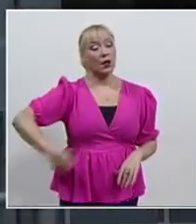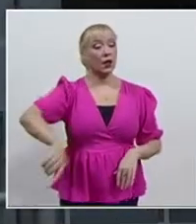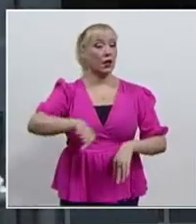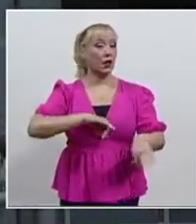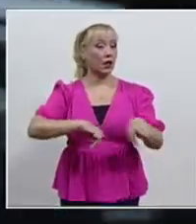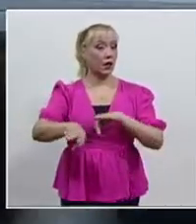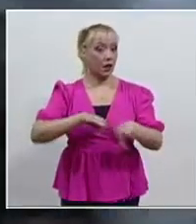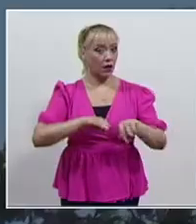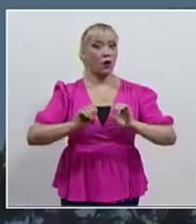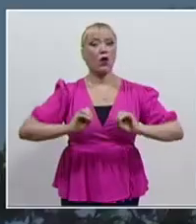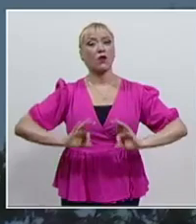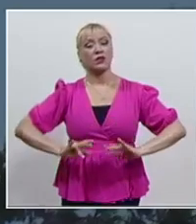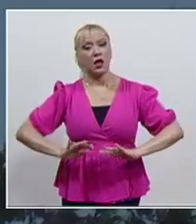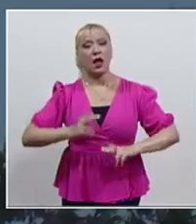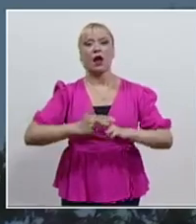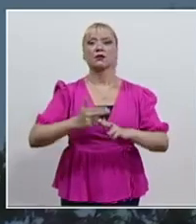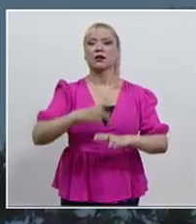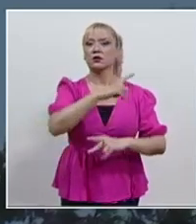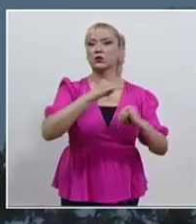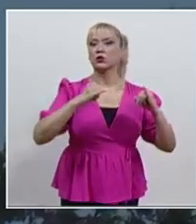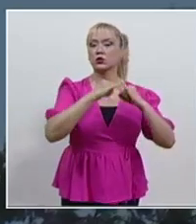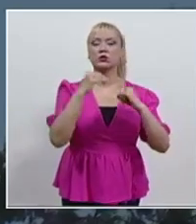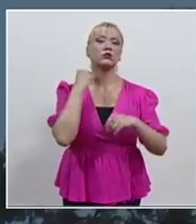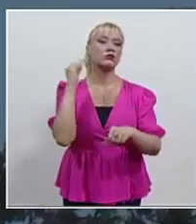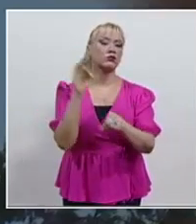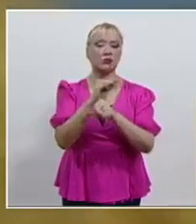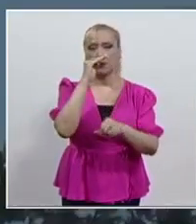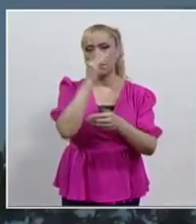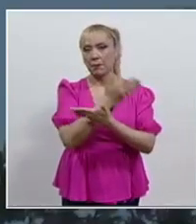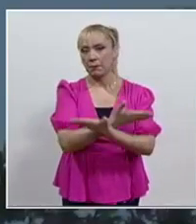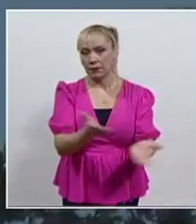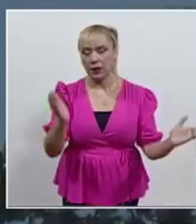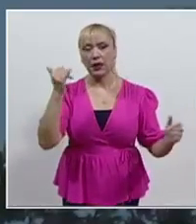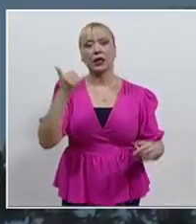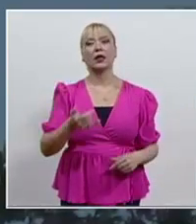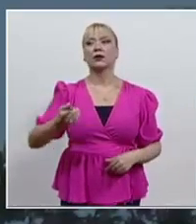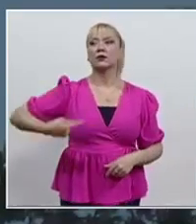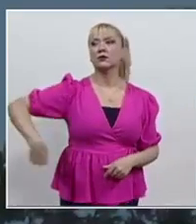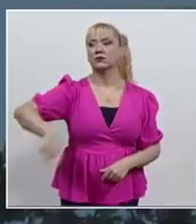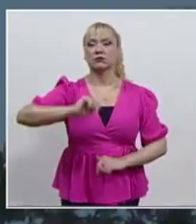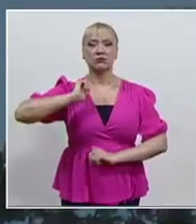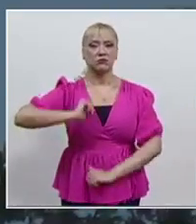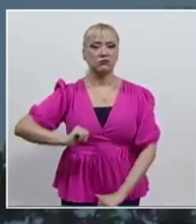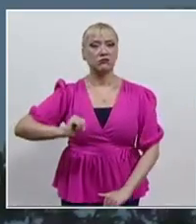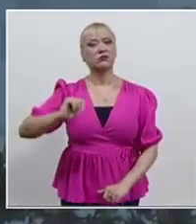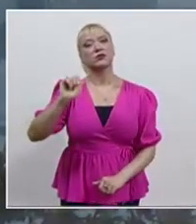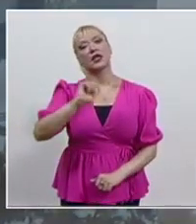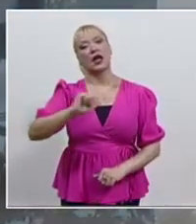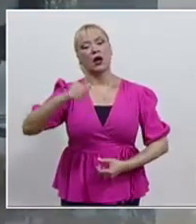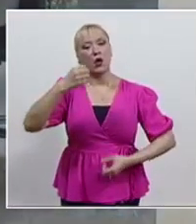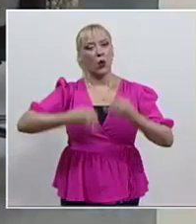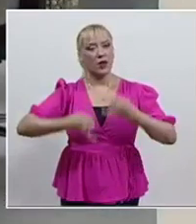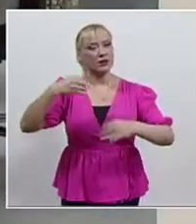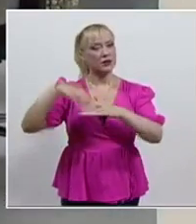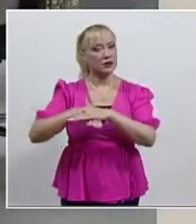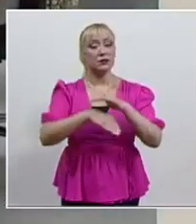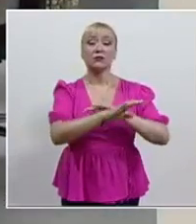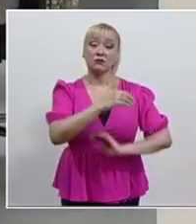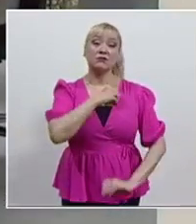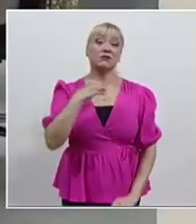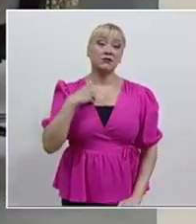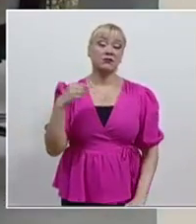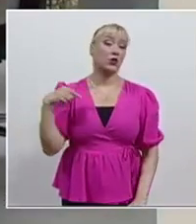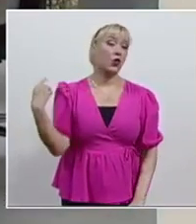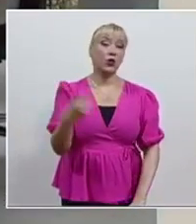incluyendo el de la Defensoría Pública Federal y las personas servidoras públicas con cargos jurisdiccionales, obligatoriamente deberán participar